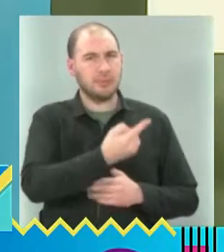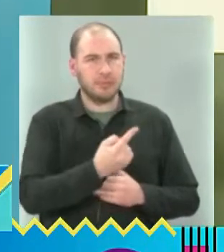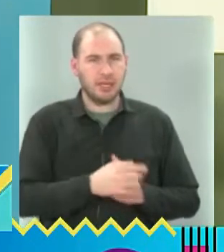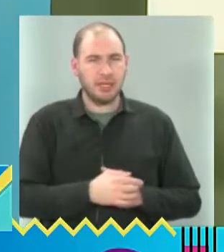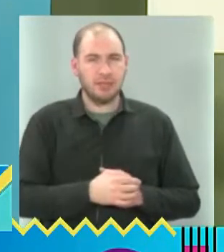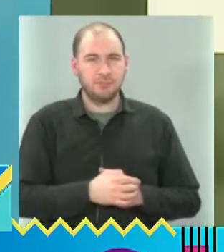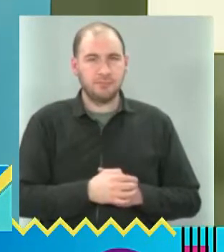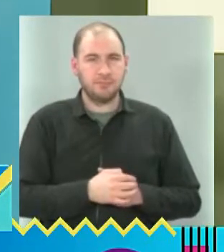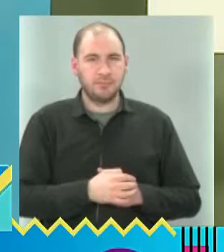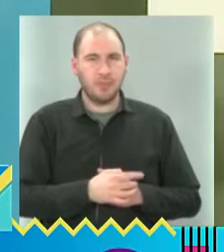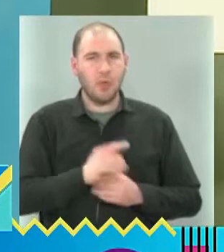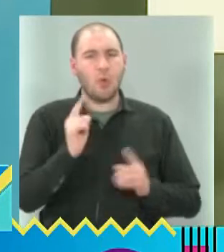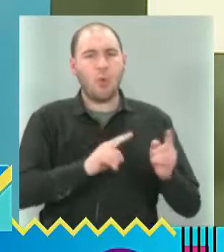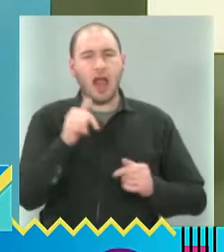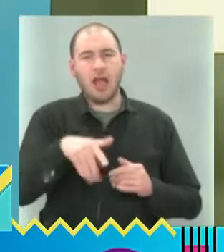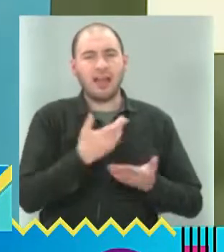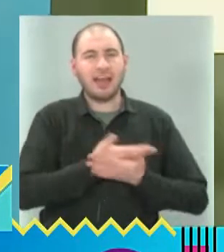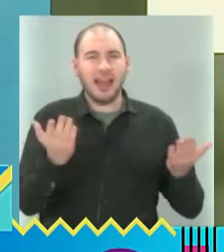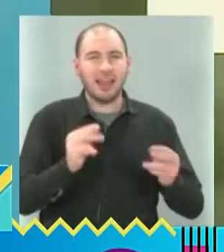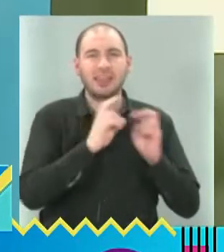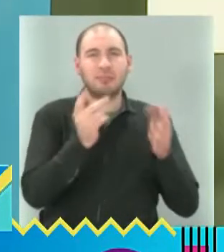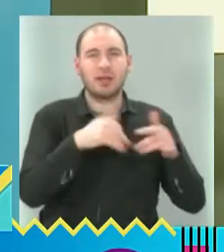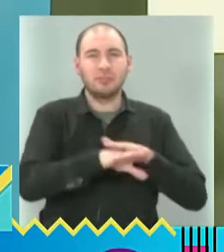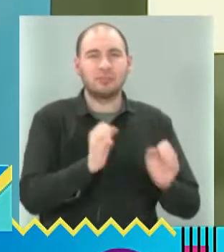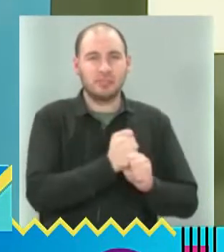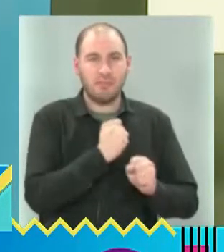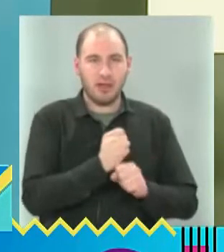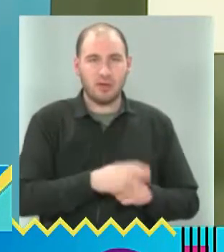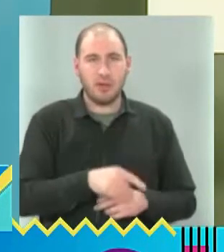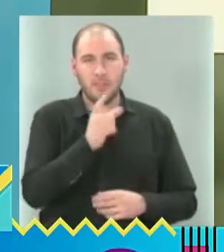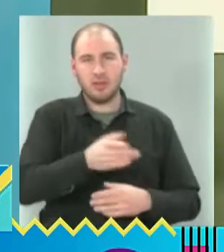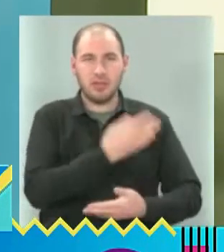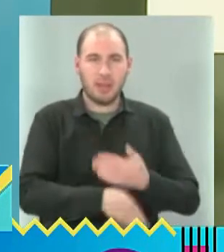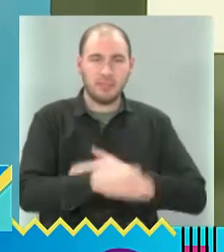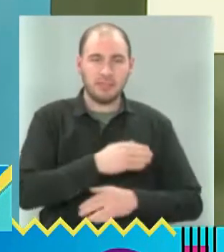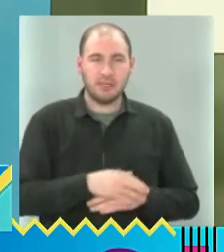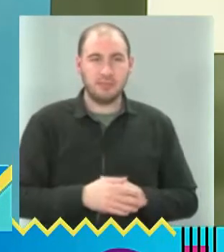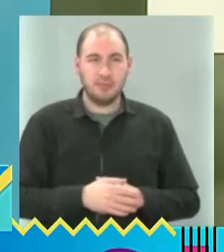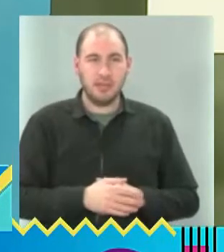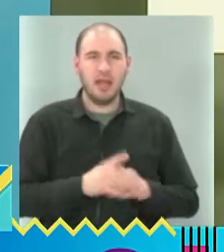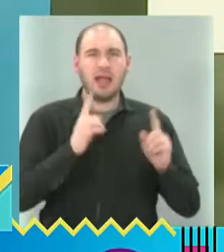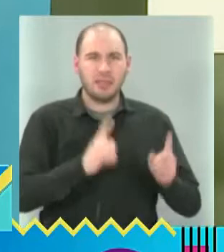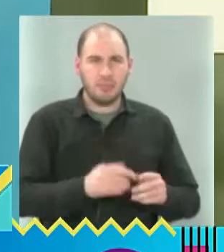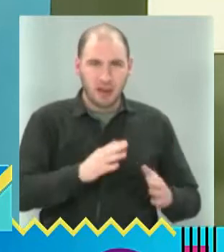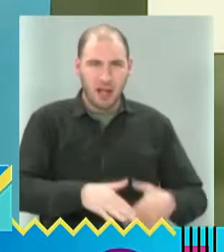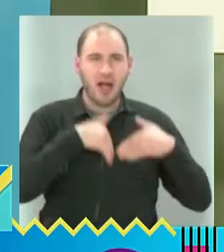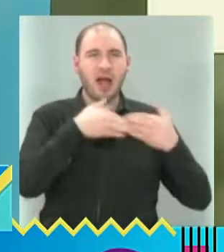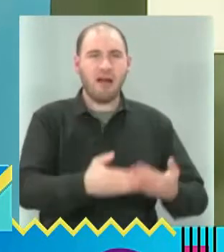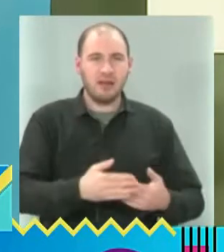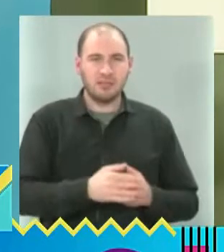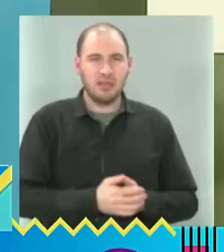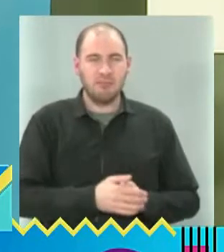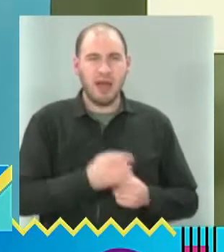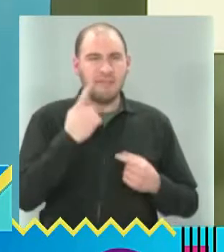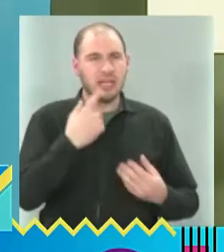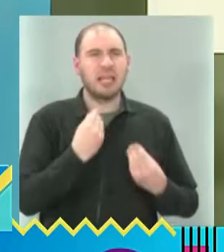bueno, ¿cuál es el panorama general en términos de inclusión laboral para las personas con discapacidad? Y un poco avanzar en esto de, bueno,